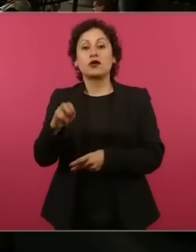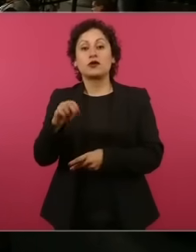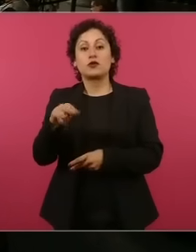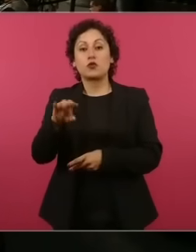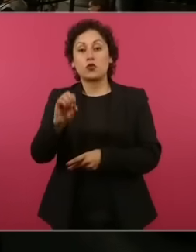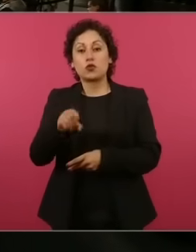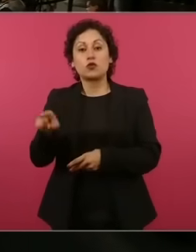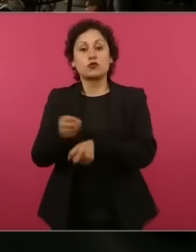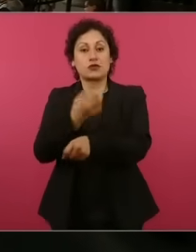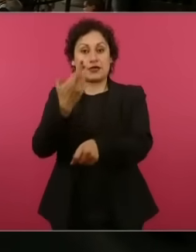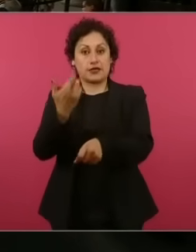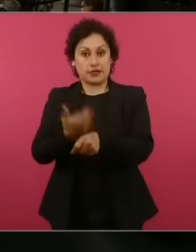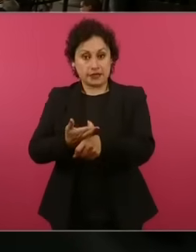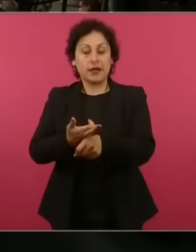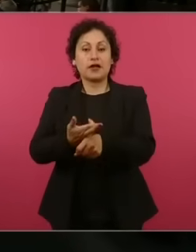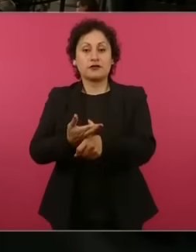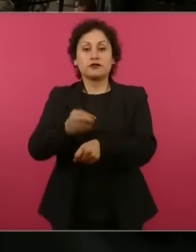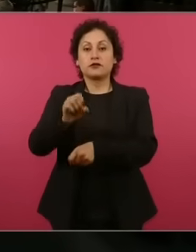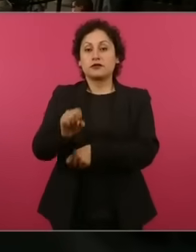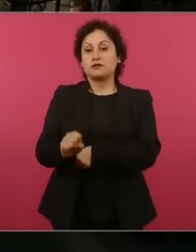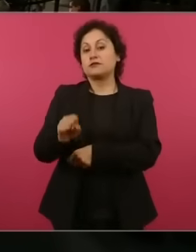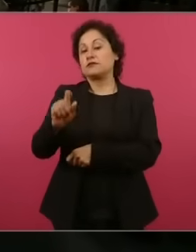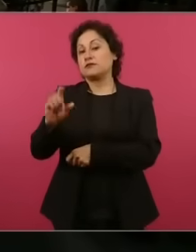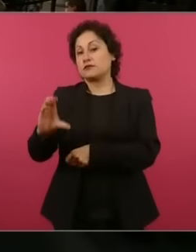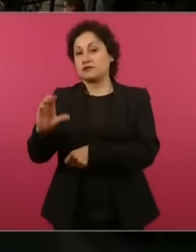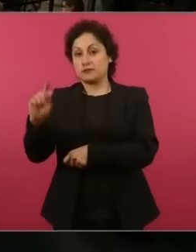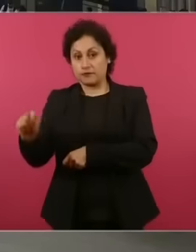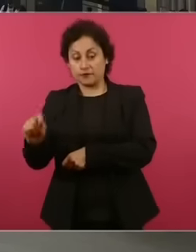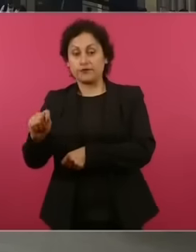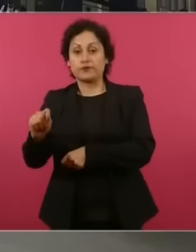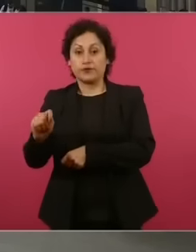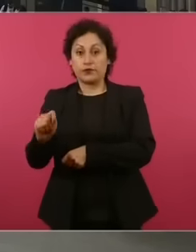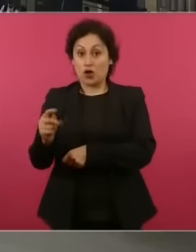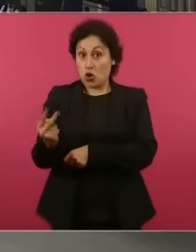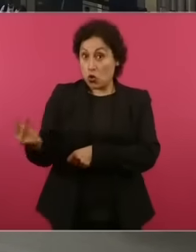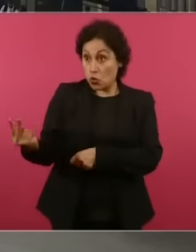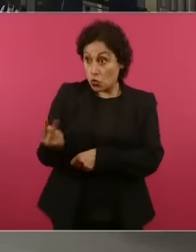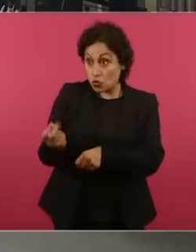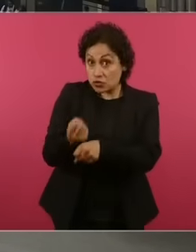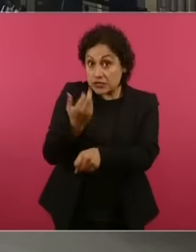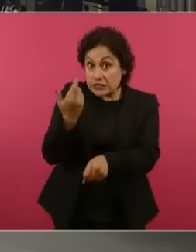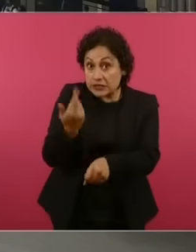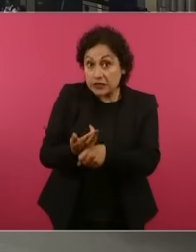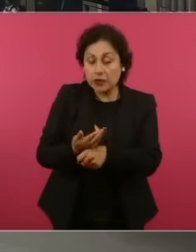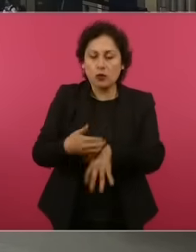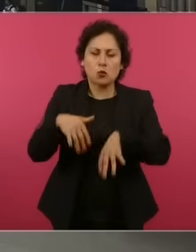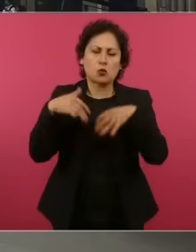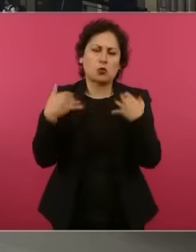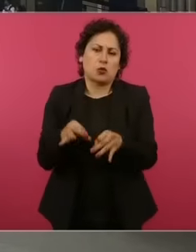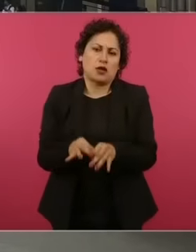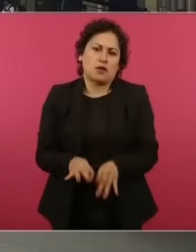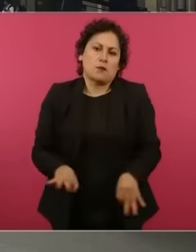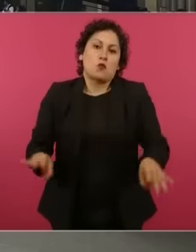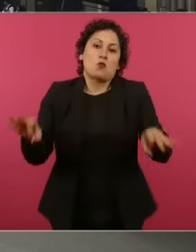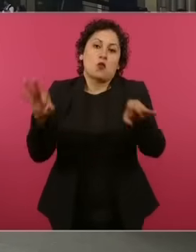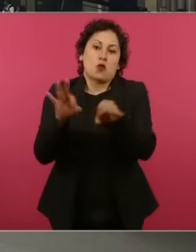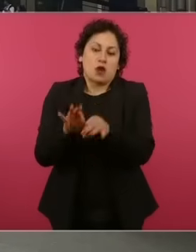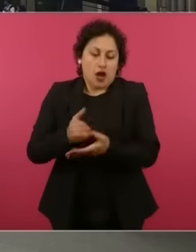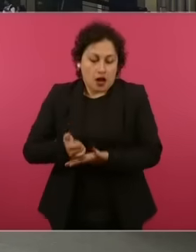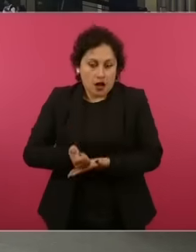secretario de Infraestructura, Comunicaciones y Transportes, dos dependencias que han sido clave en